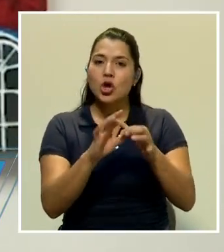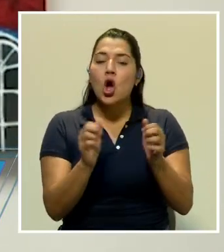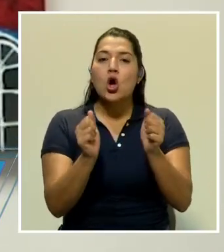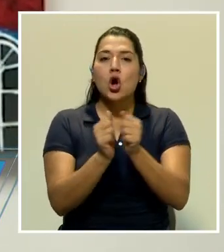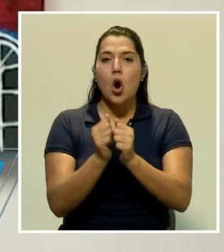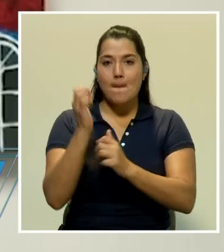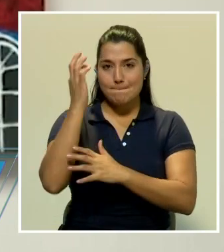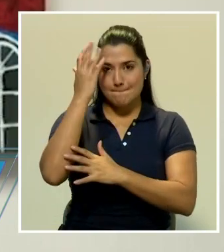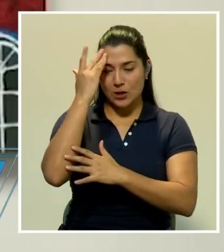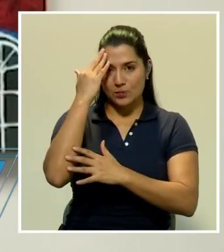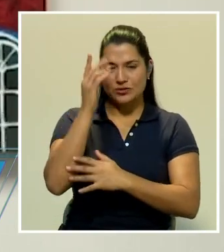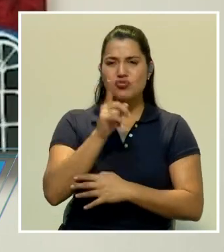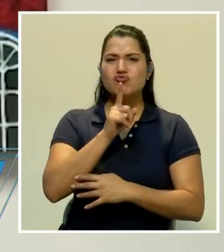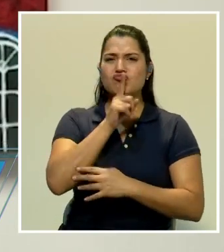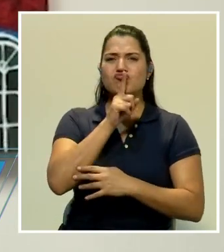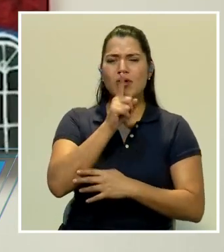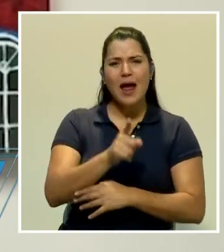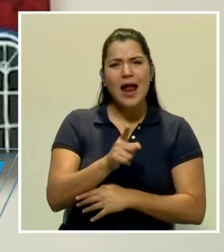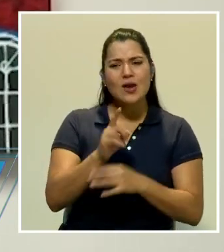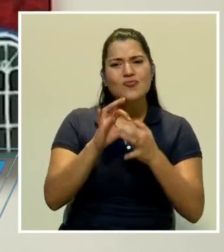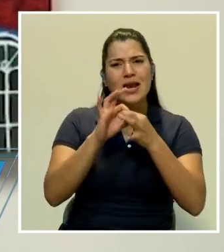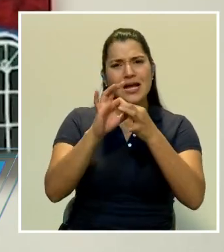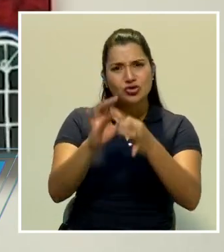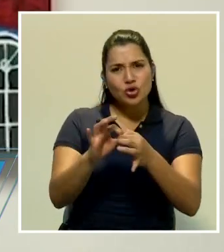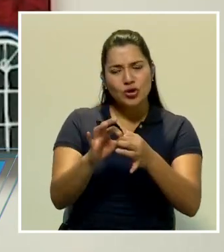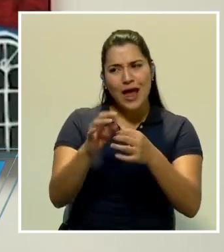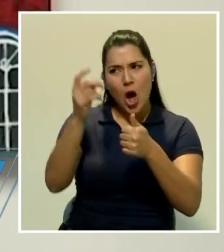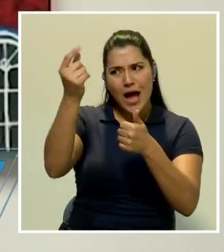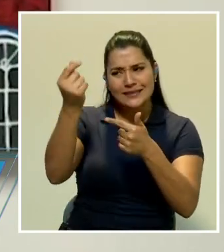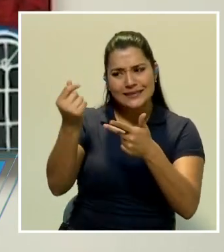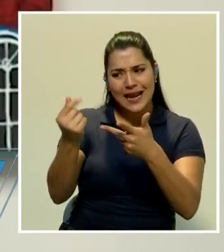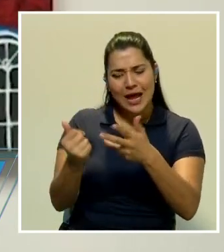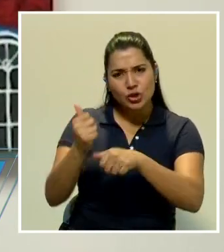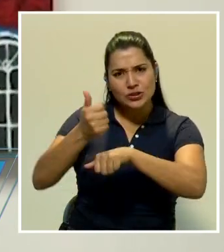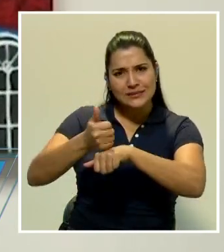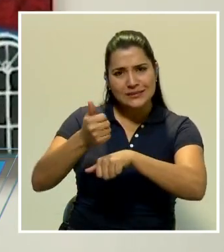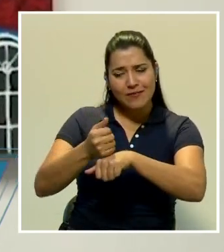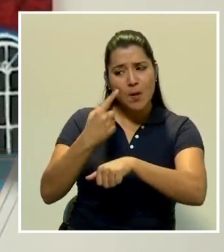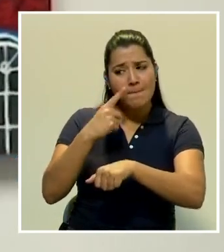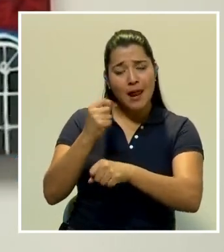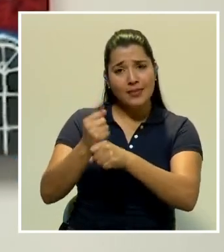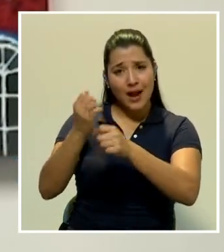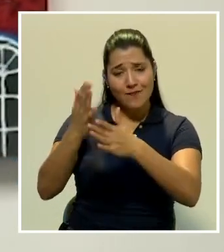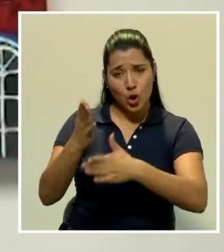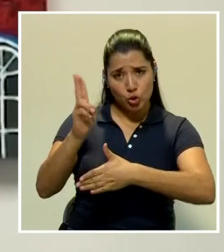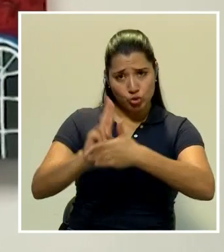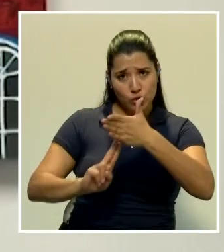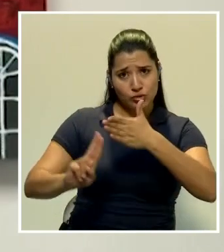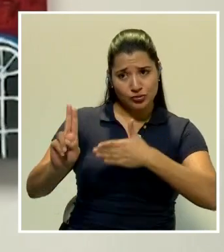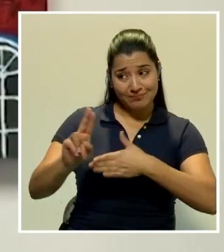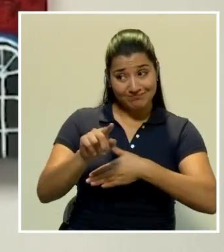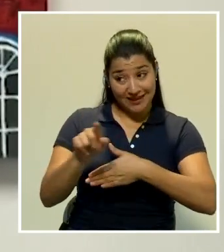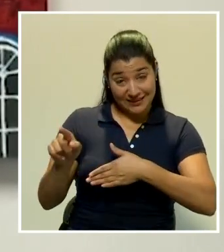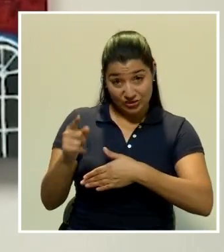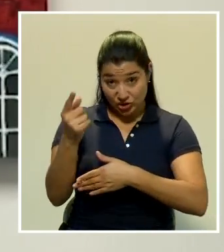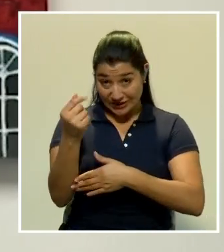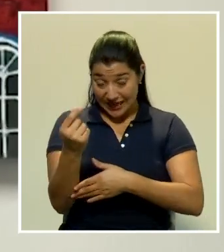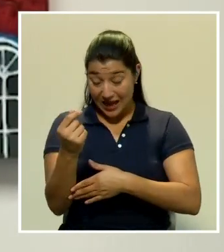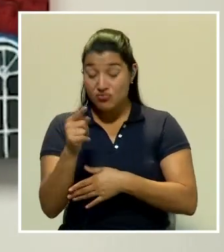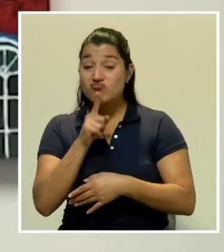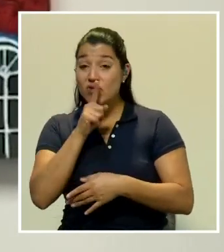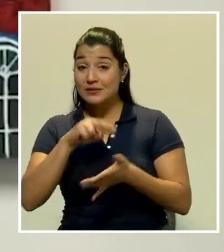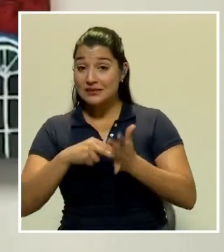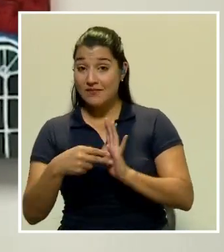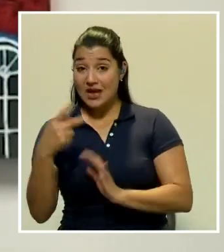real con respecto al esquema salarial de las universidades que compromete seriamente la sostenibilidad del fondo a largo